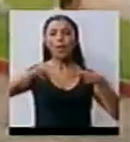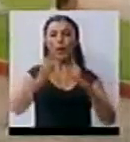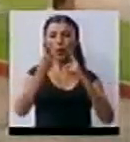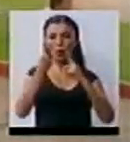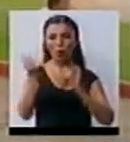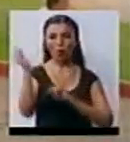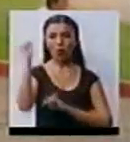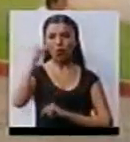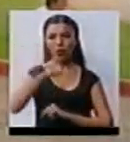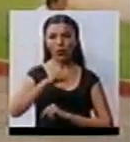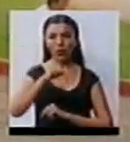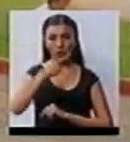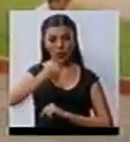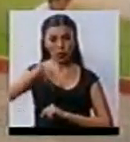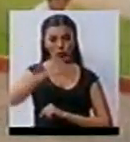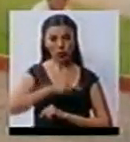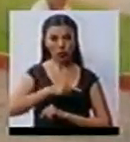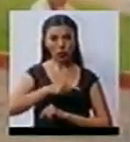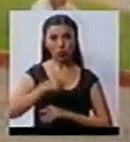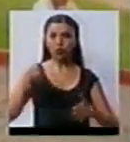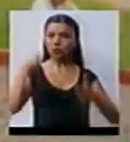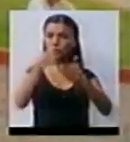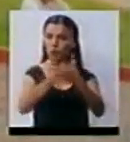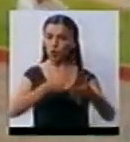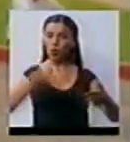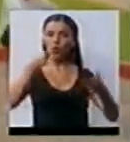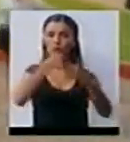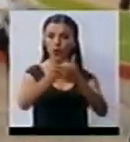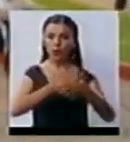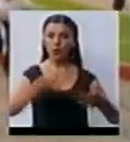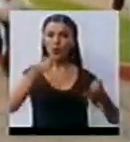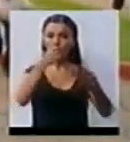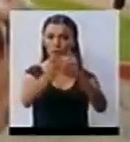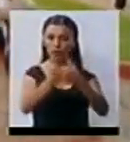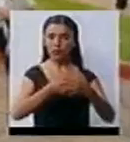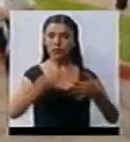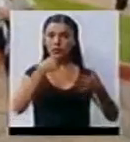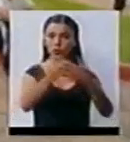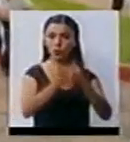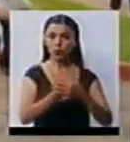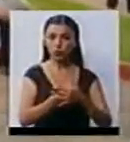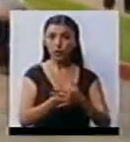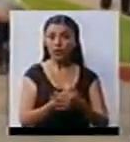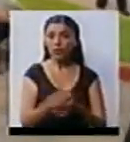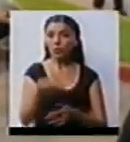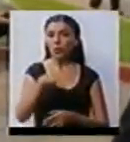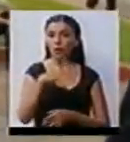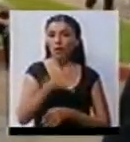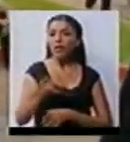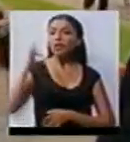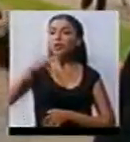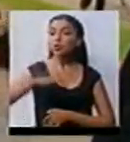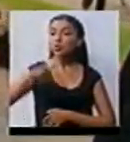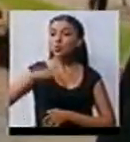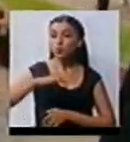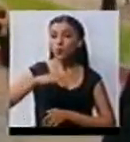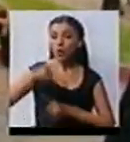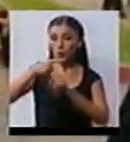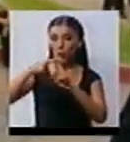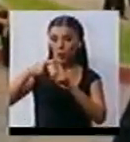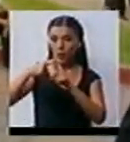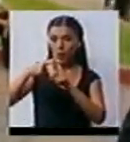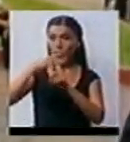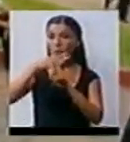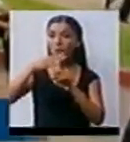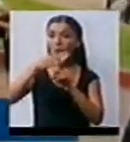Así es, nosotros continuamos con el reclamo de que se acrediten las diferencias en el sueldo de